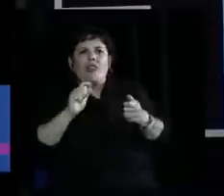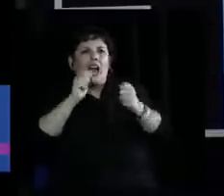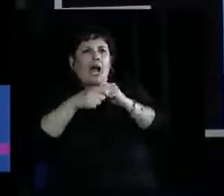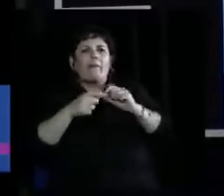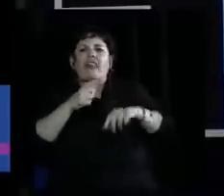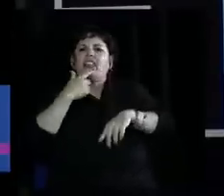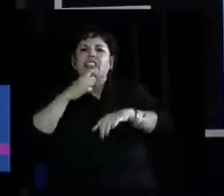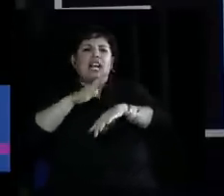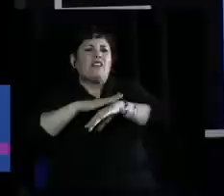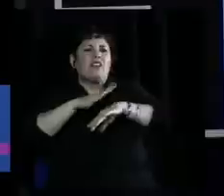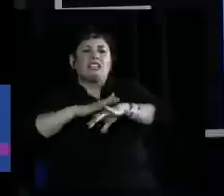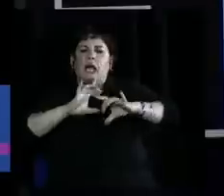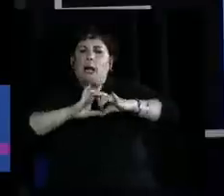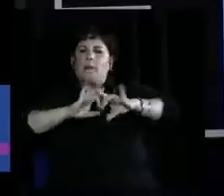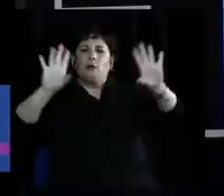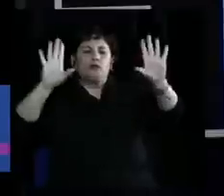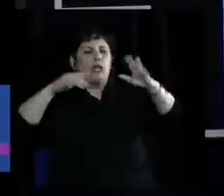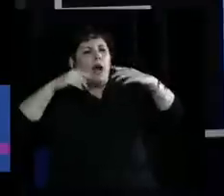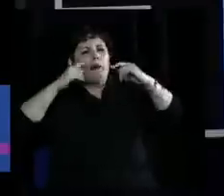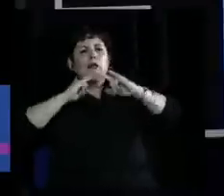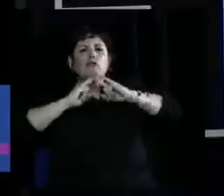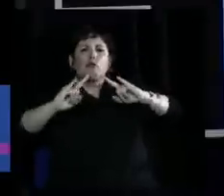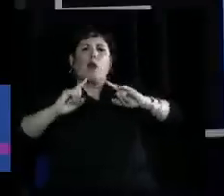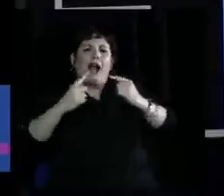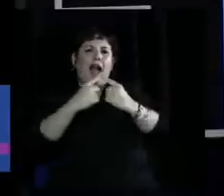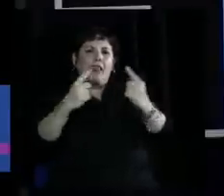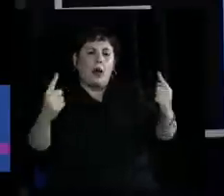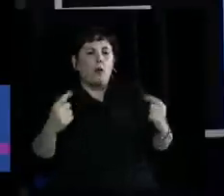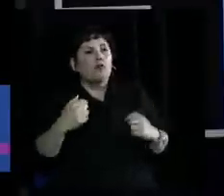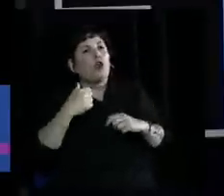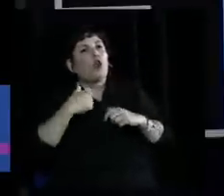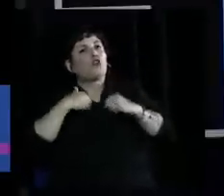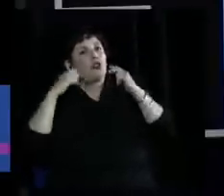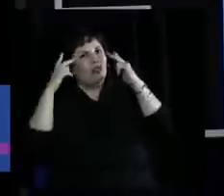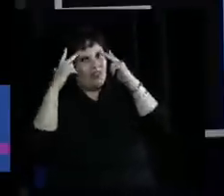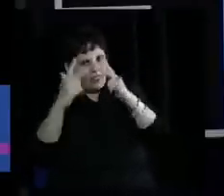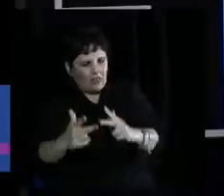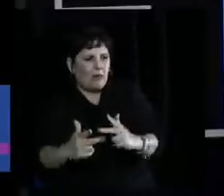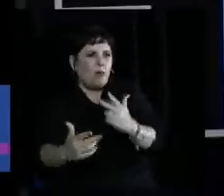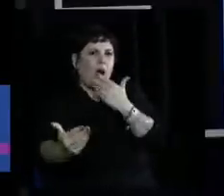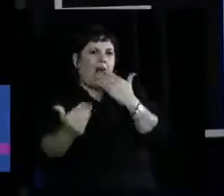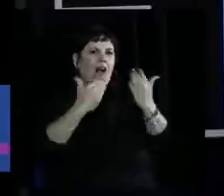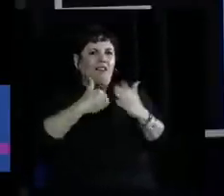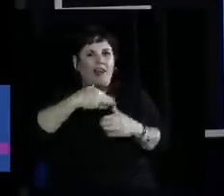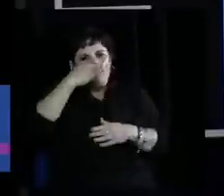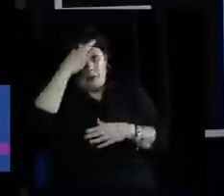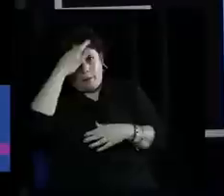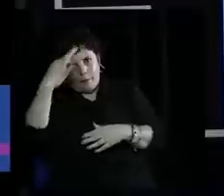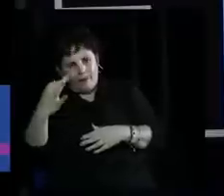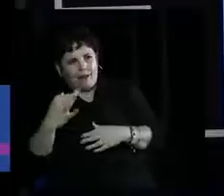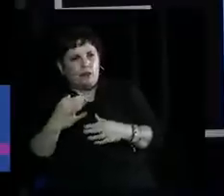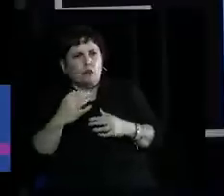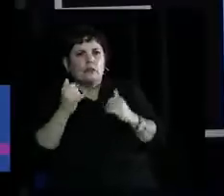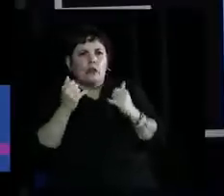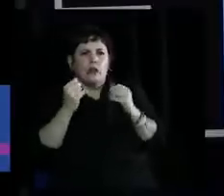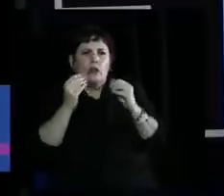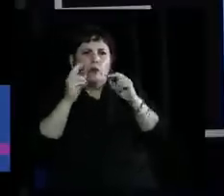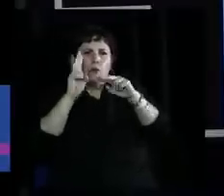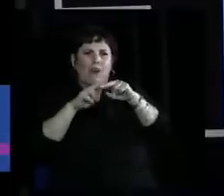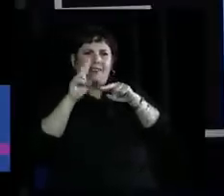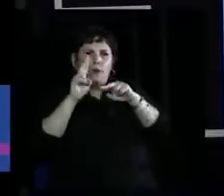libertad responsable. Anunciamos que iba a suceder esto, lo conversamos con expertos y expertas. Se acumulan